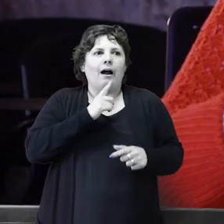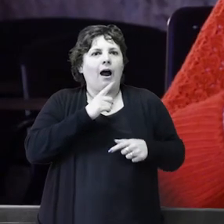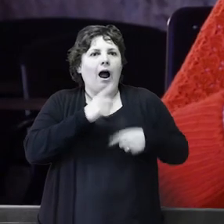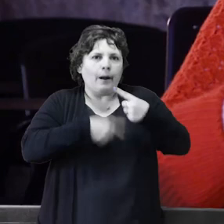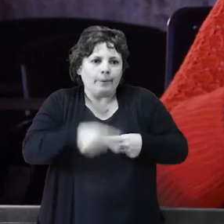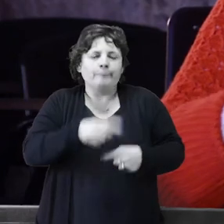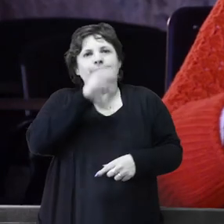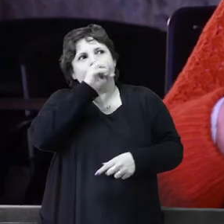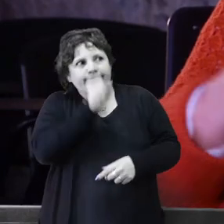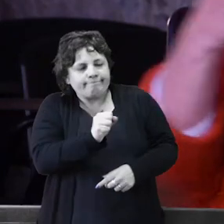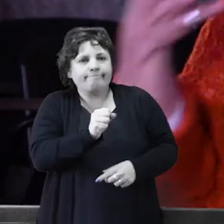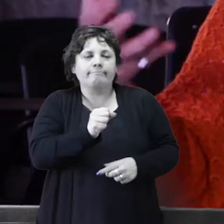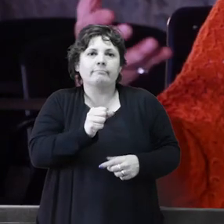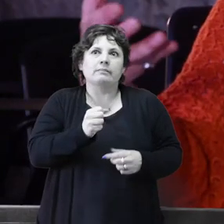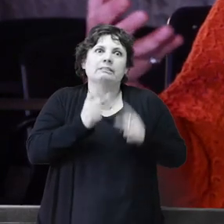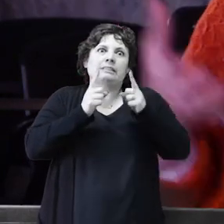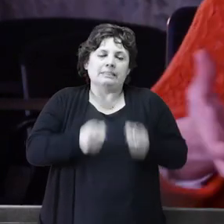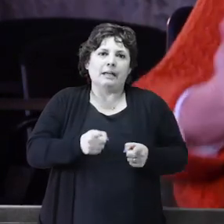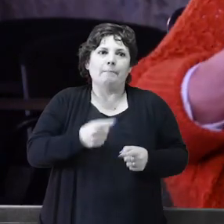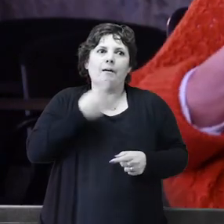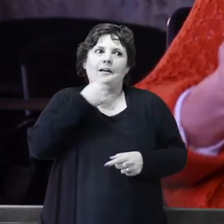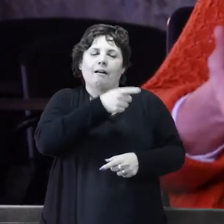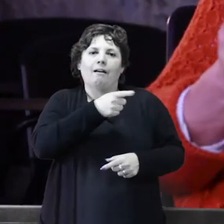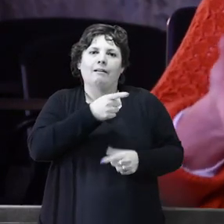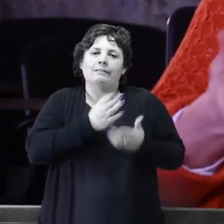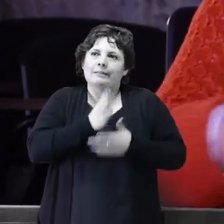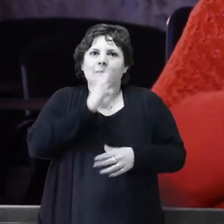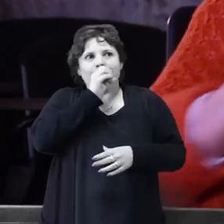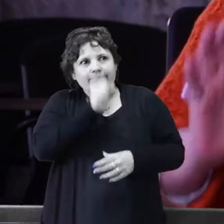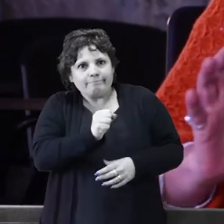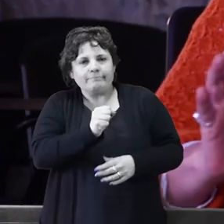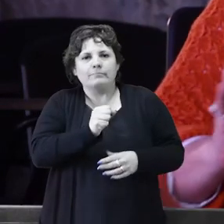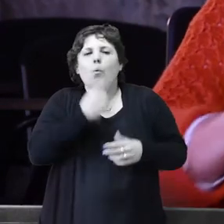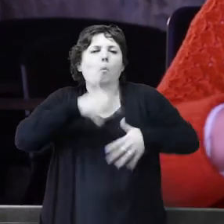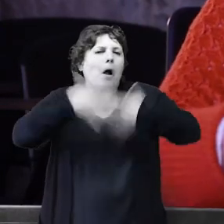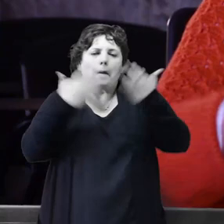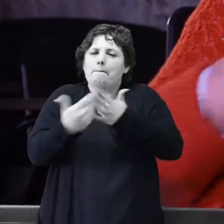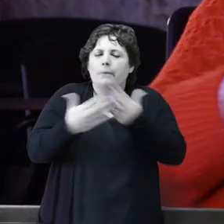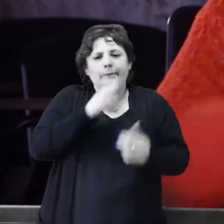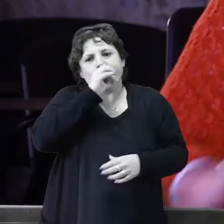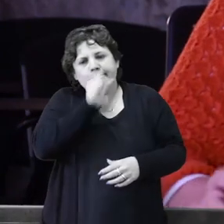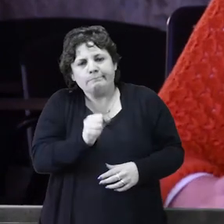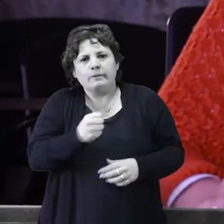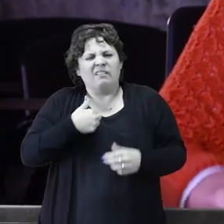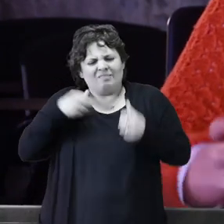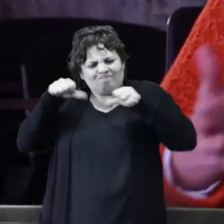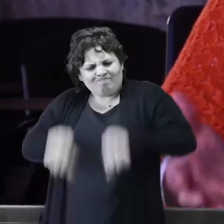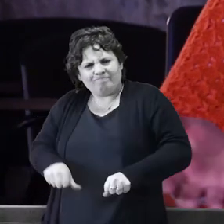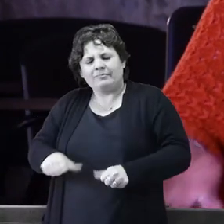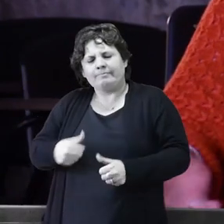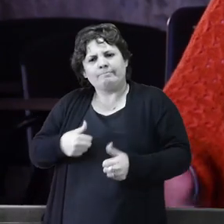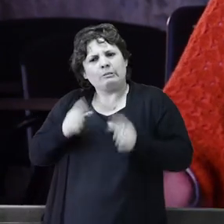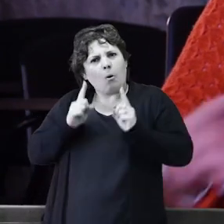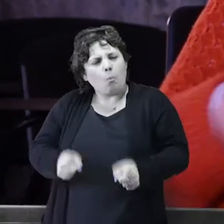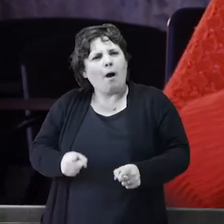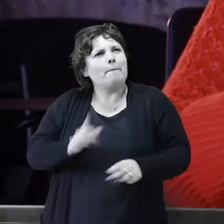de aguantar, porque el sostener también tiene ese sentido de bancar lo que sea, aunque eso me haga mucho daño, pero es